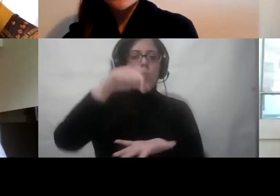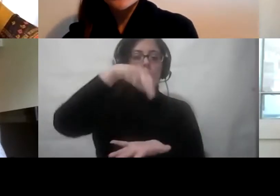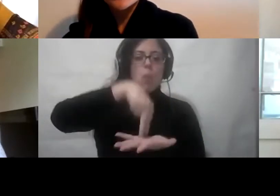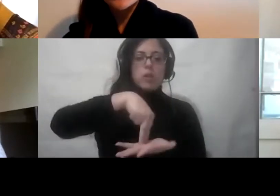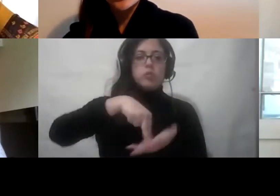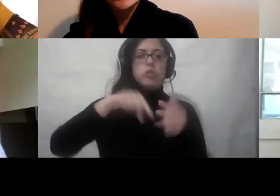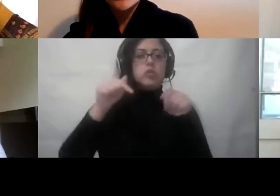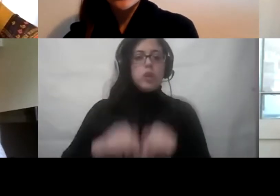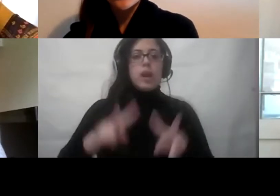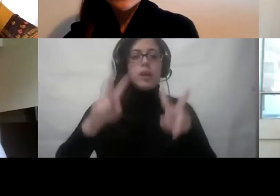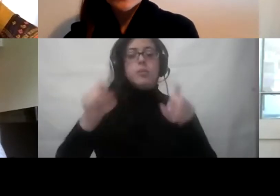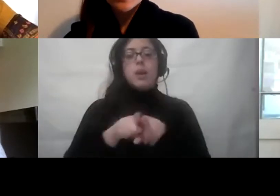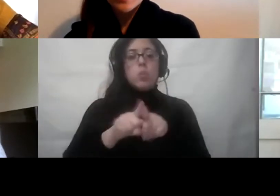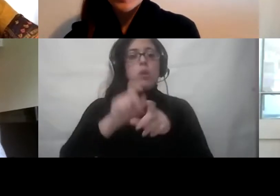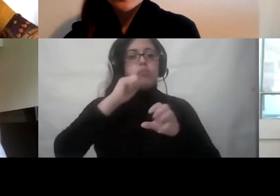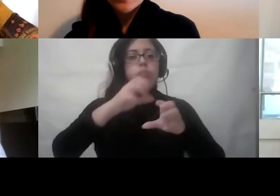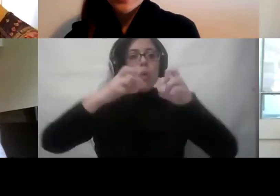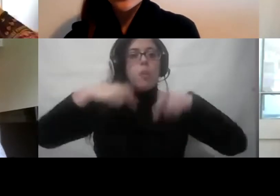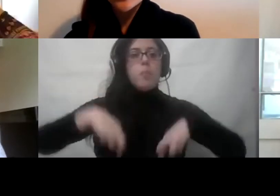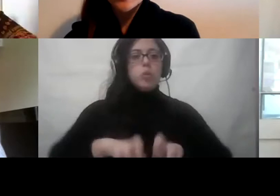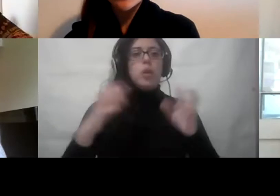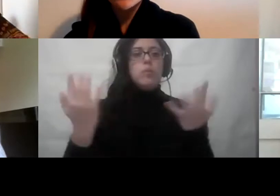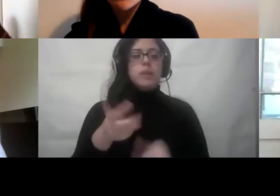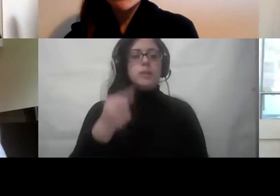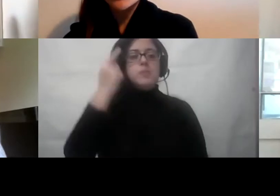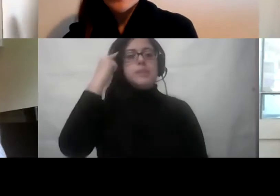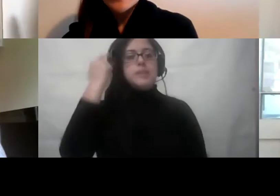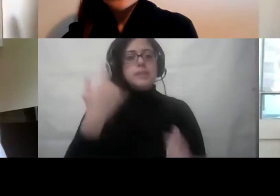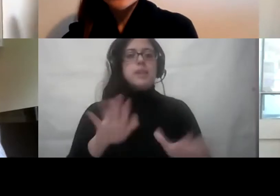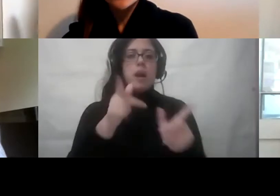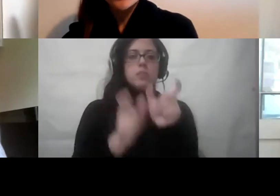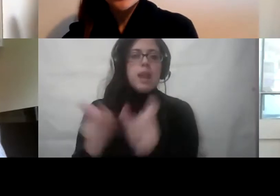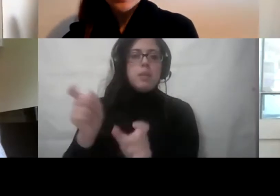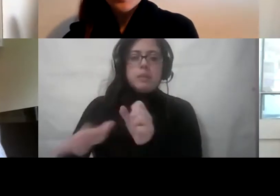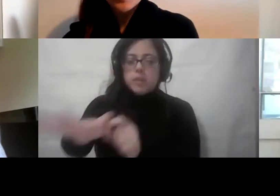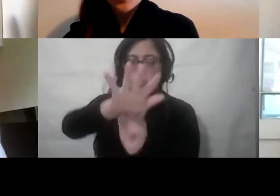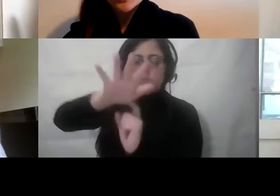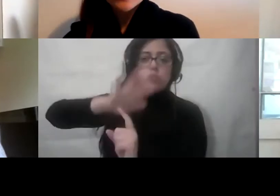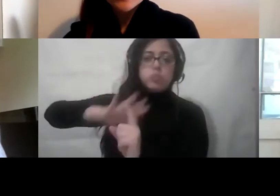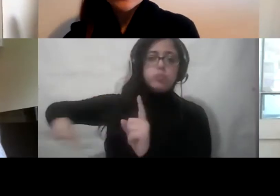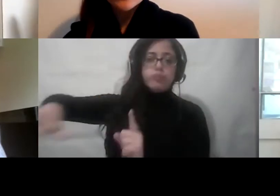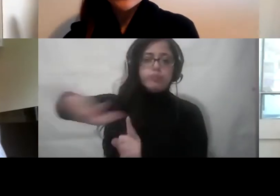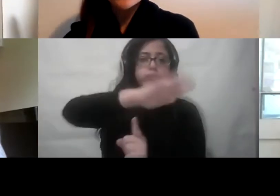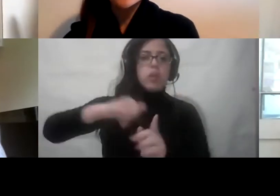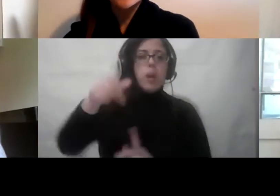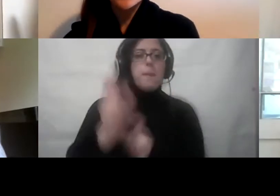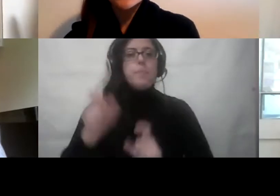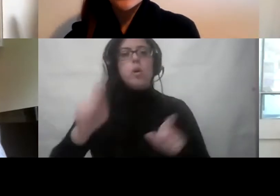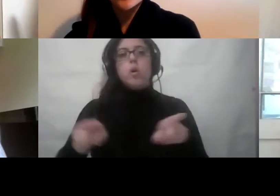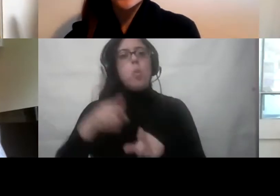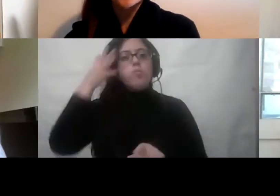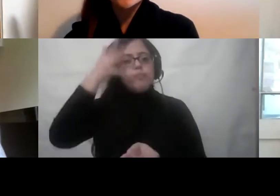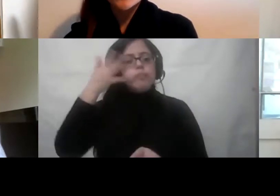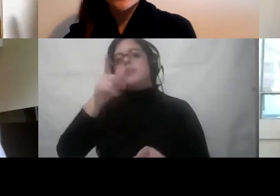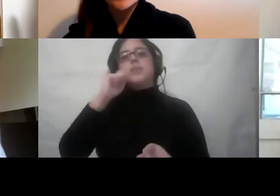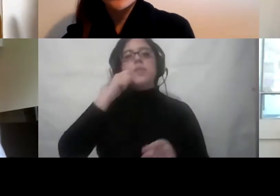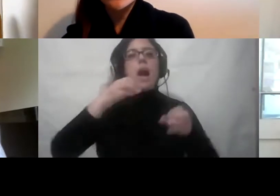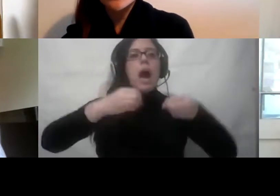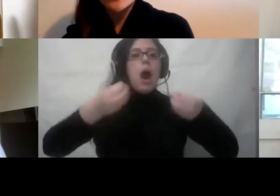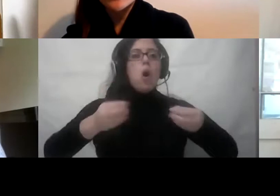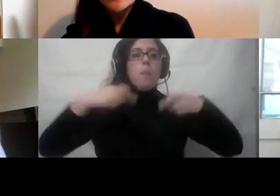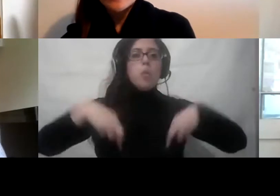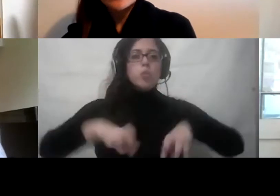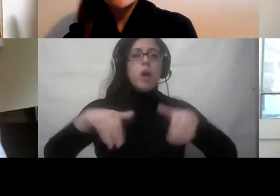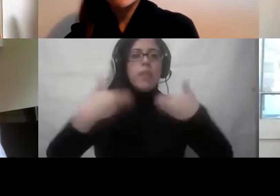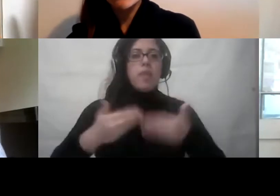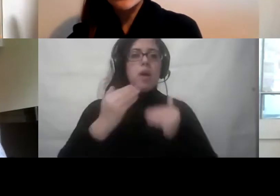asignatura presenta una oportunidad concreta para pensar la sociedad en que vivimos, las expositoras proponen que esta crisis nos brinda la oportunidad para